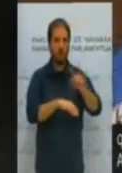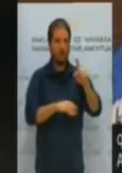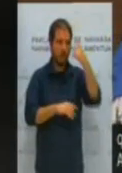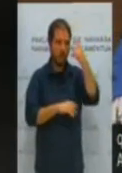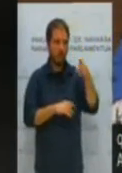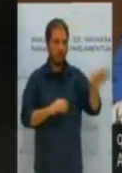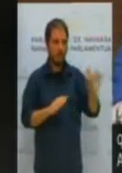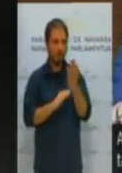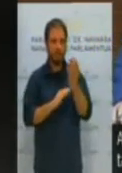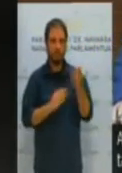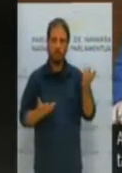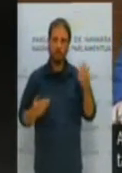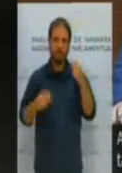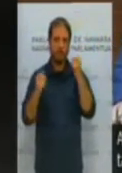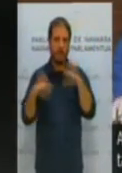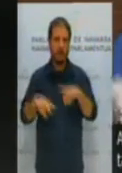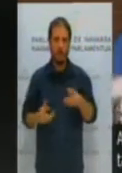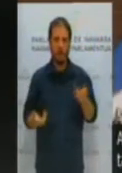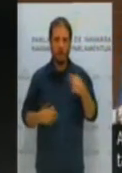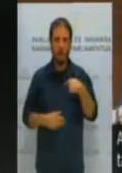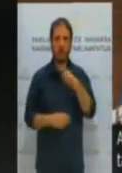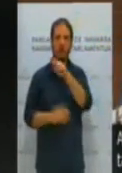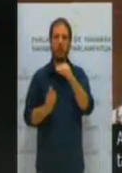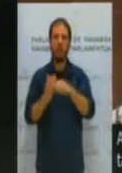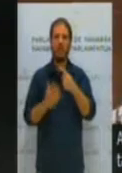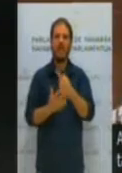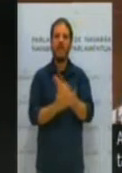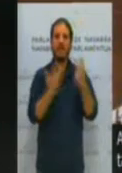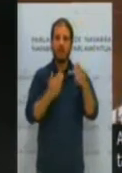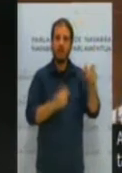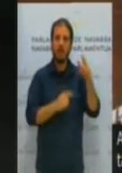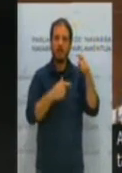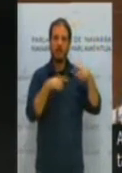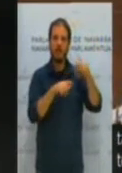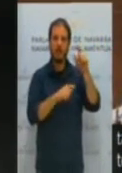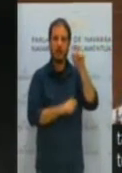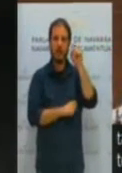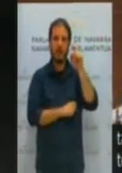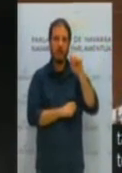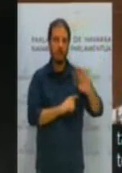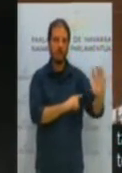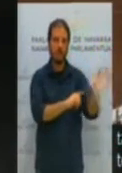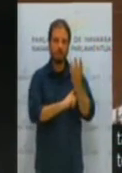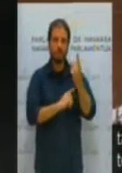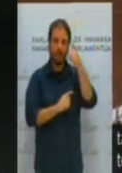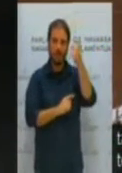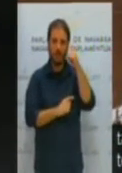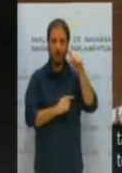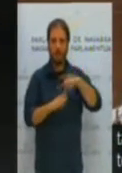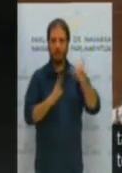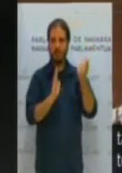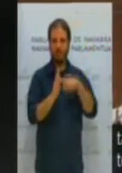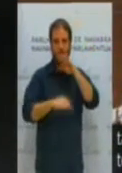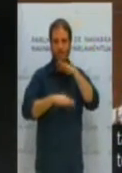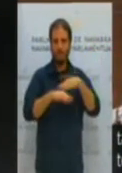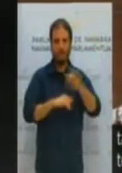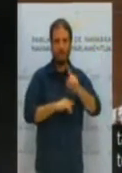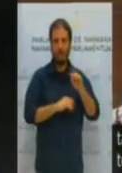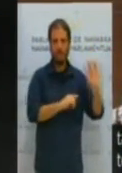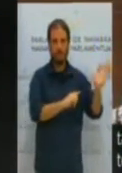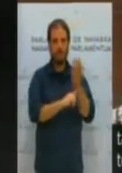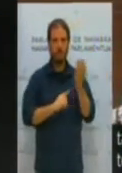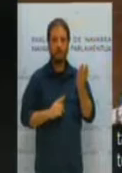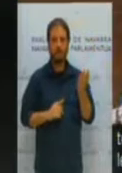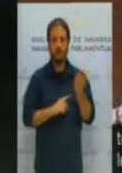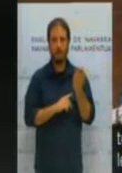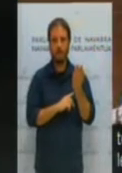Departamento de Educación durante el año 2017 ha tenido que ser receptor de estos recordatorios de deberes legales.